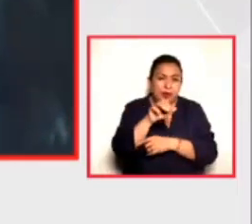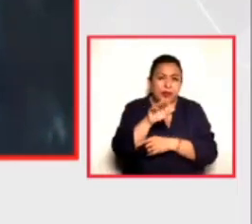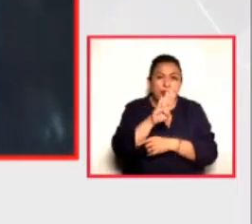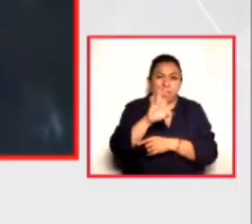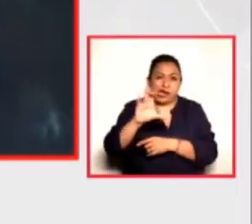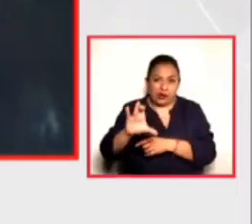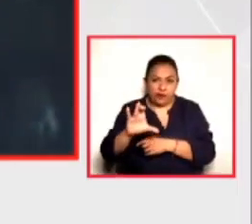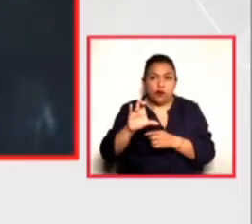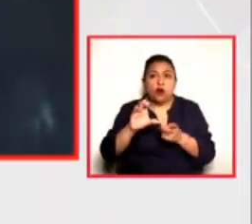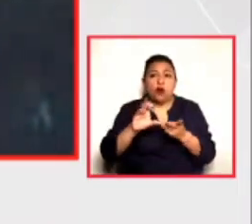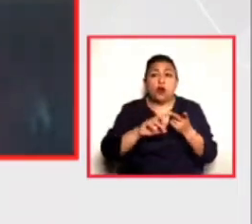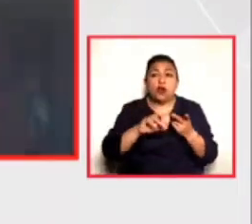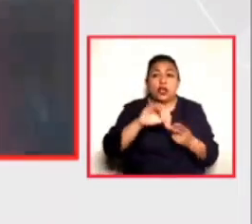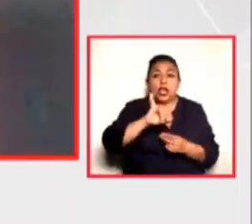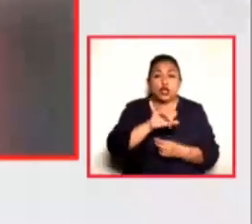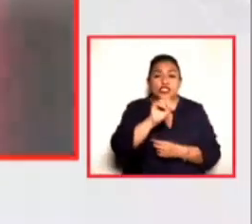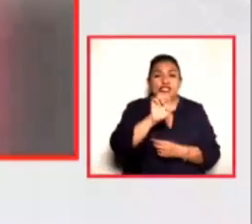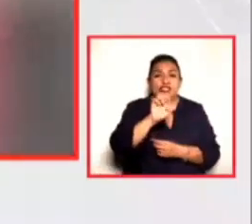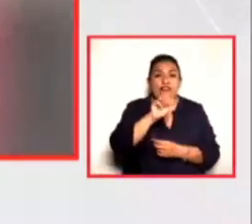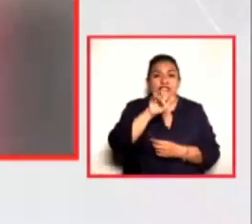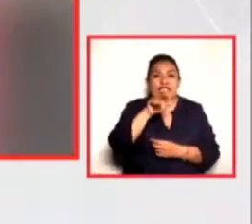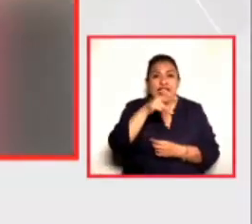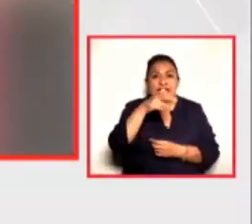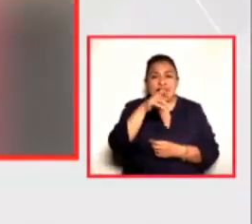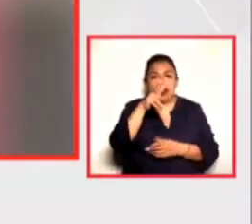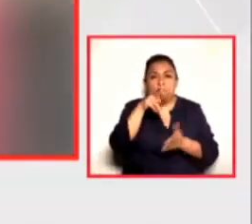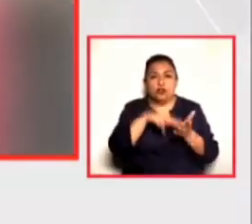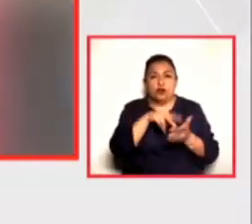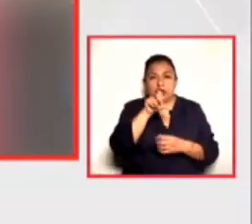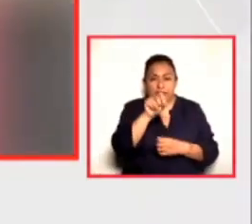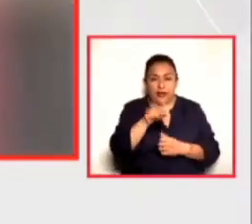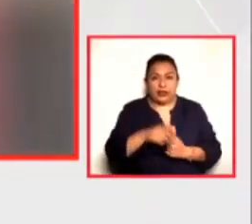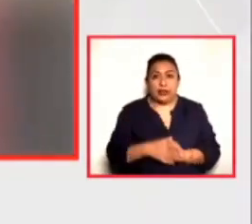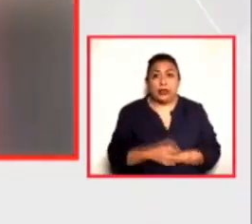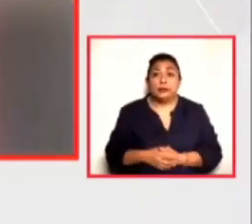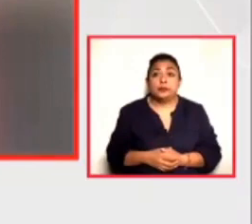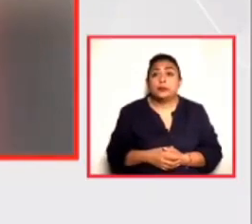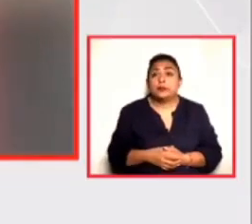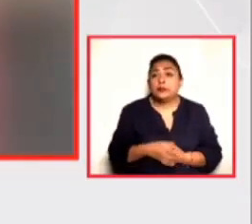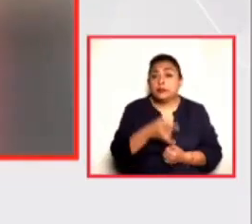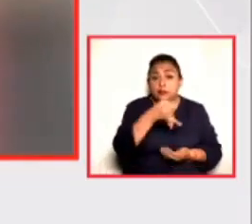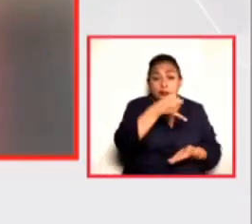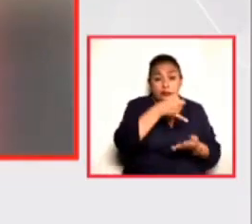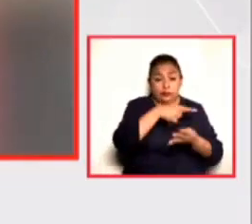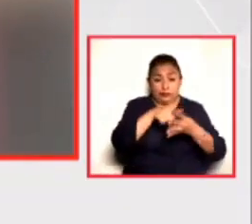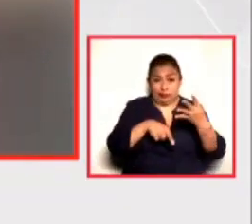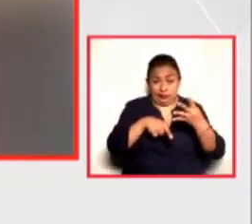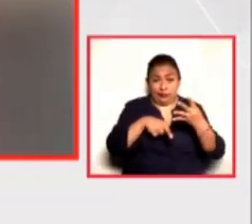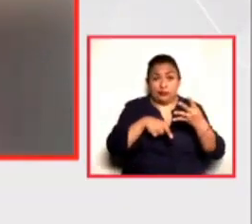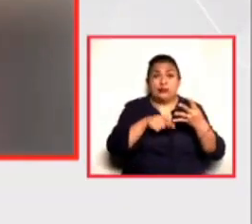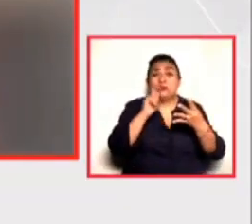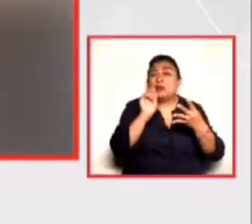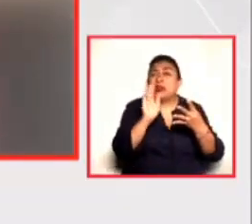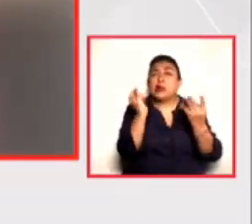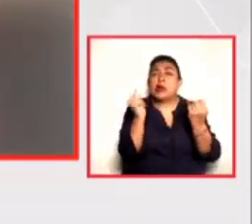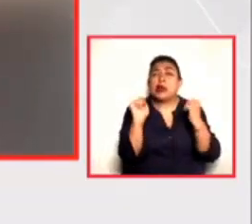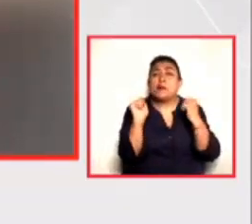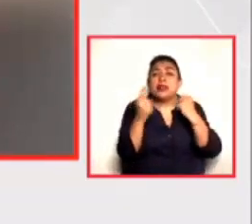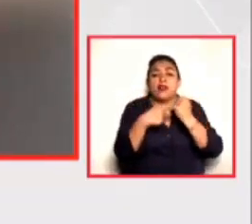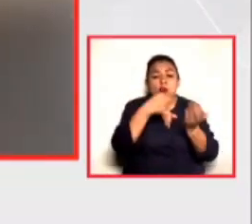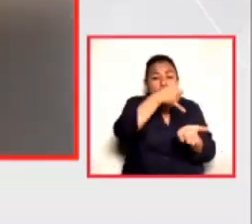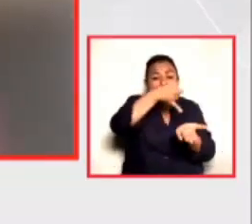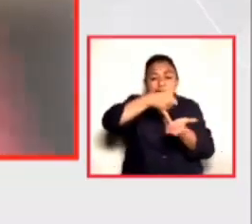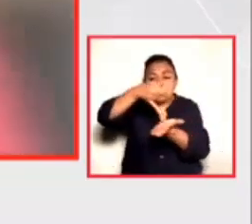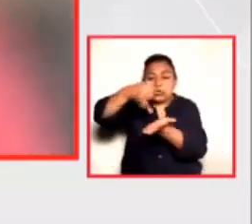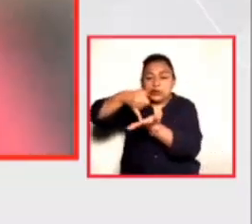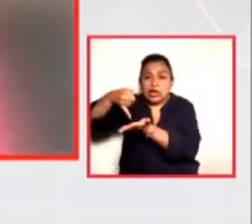Hernández 2020. Los personajes son islas, están cercanas pero no tienen ningún tipo de relación, o sea, tratan de relacionarse pero